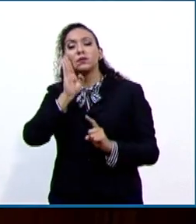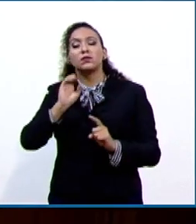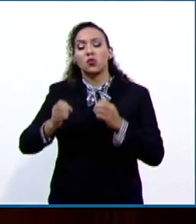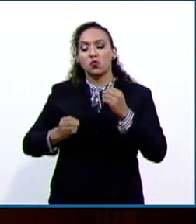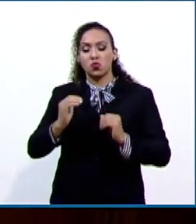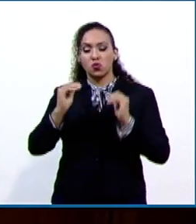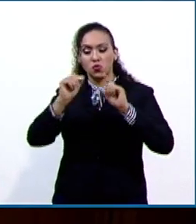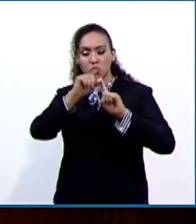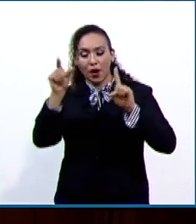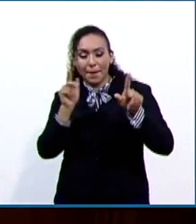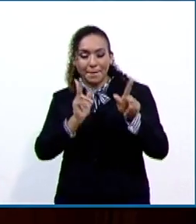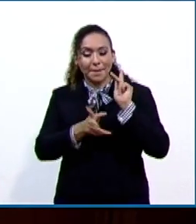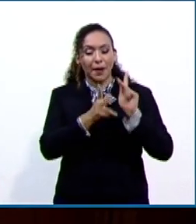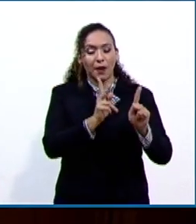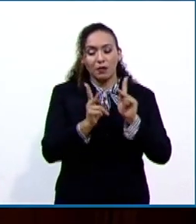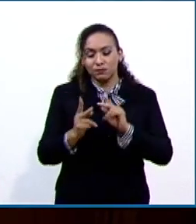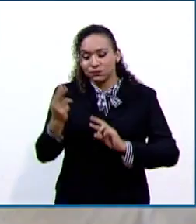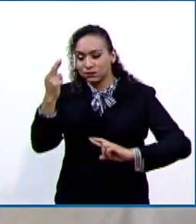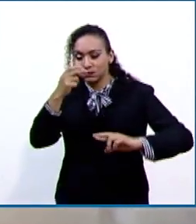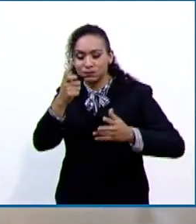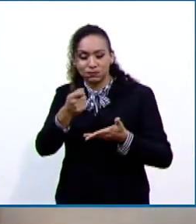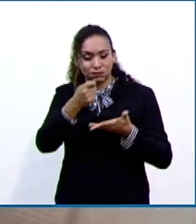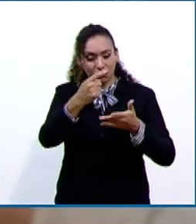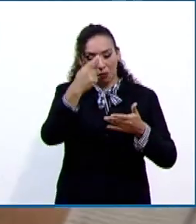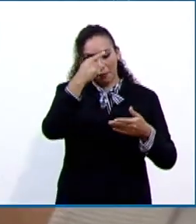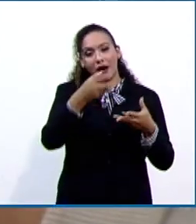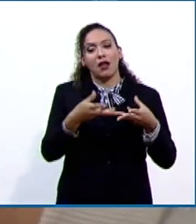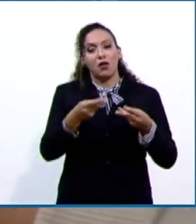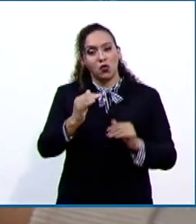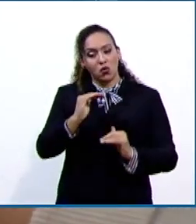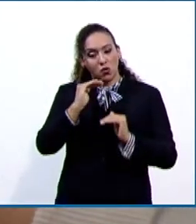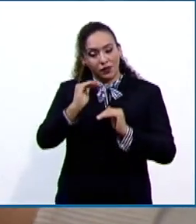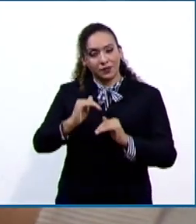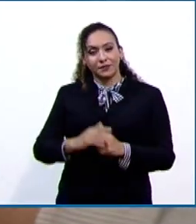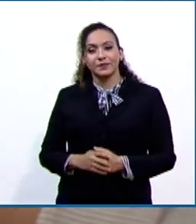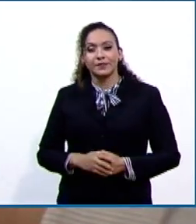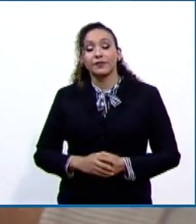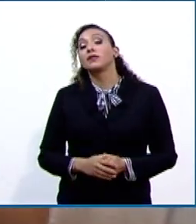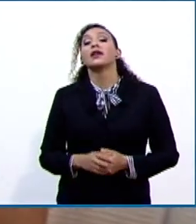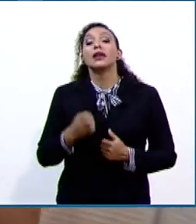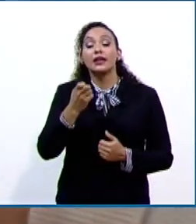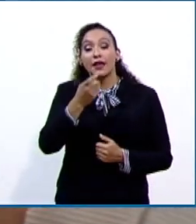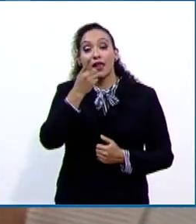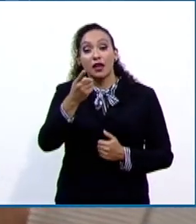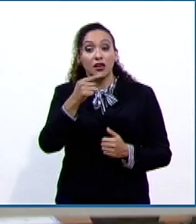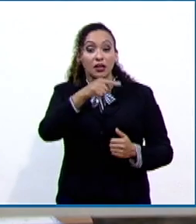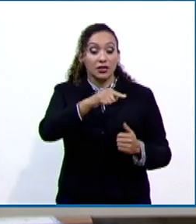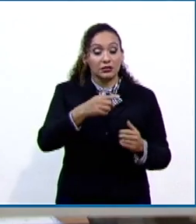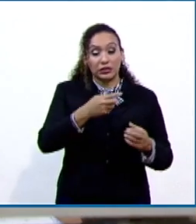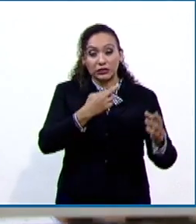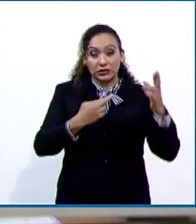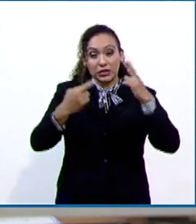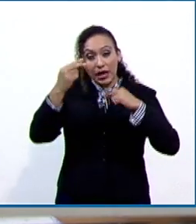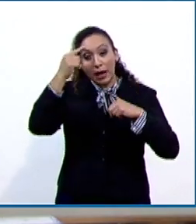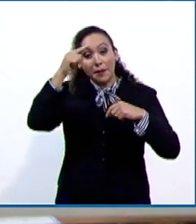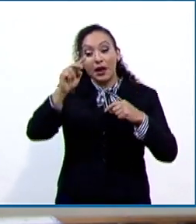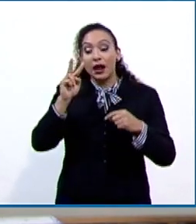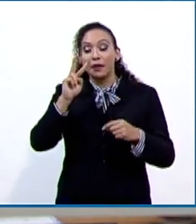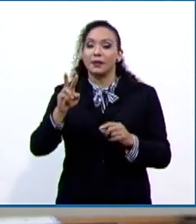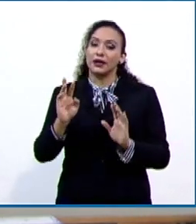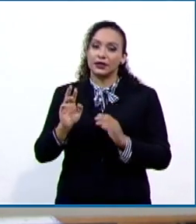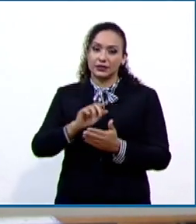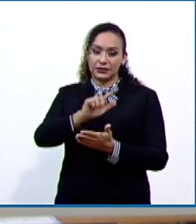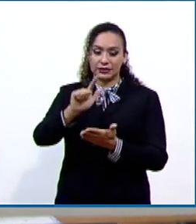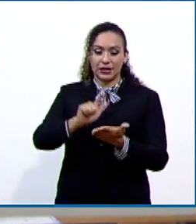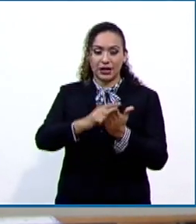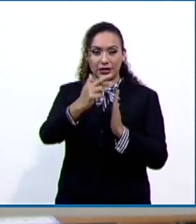las necesidades operativas respecto de esa configuración, considerando que estará sujeta en su caso a la legislación